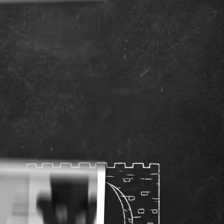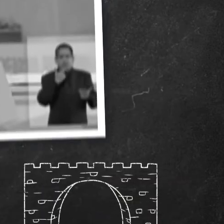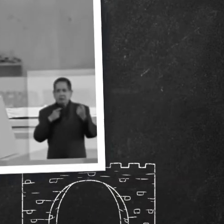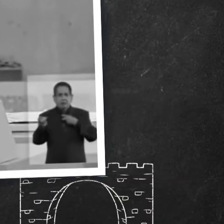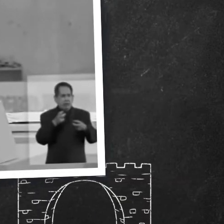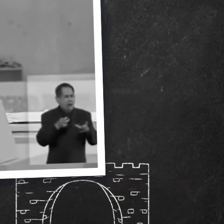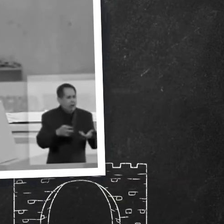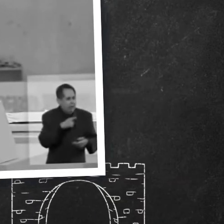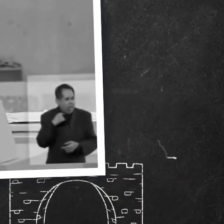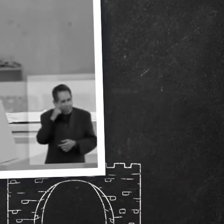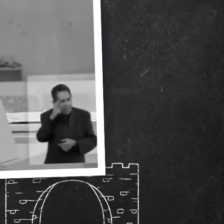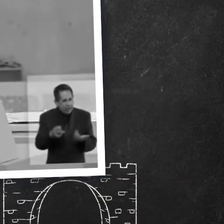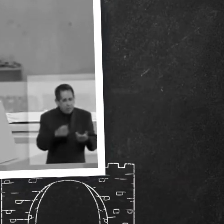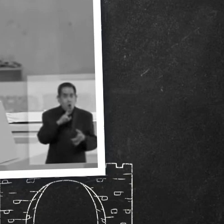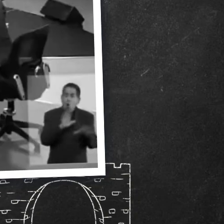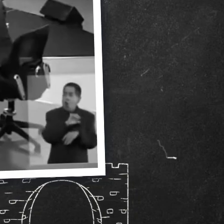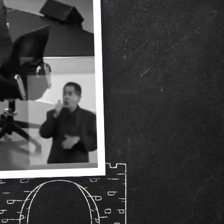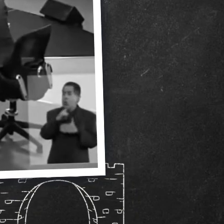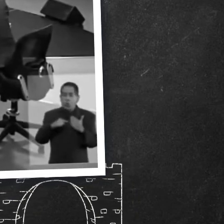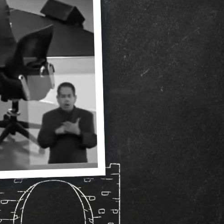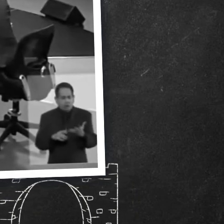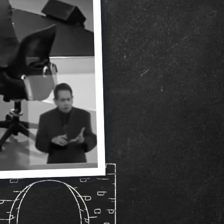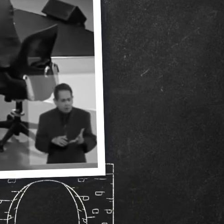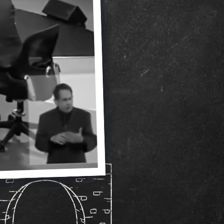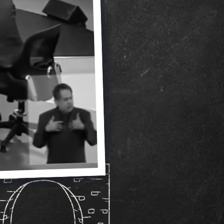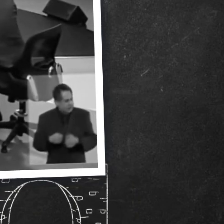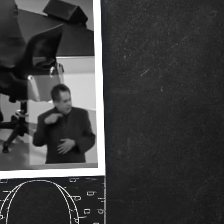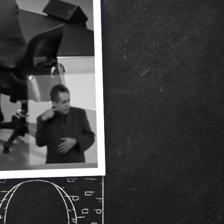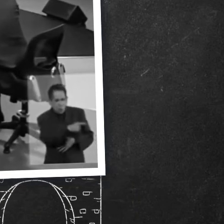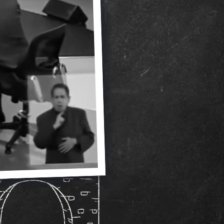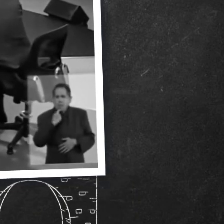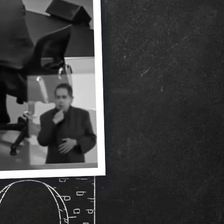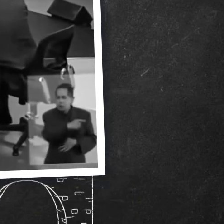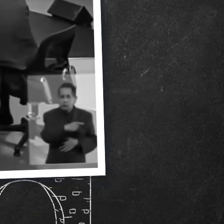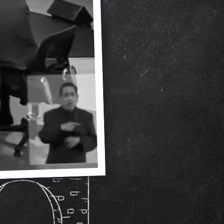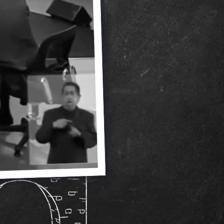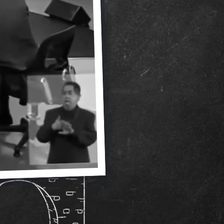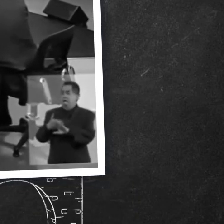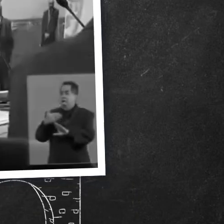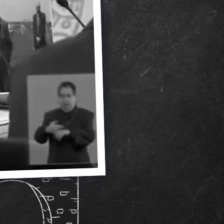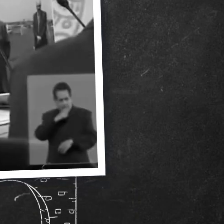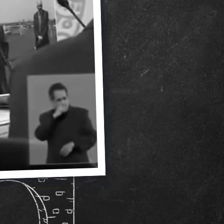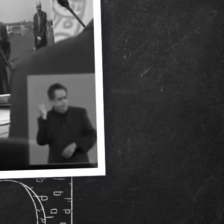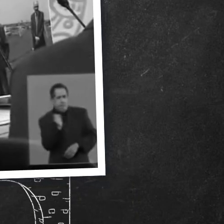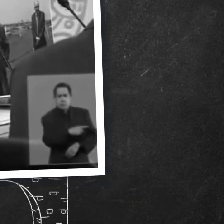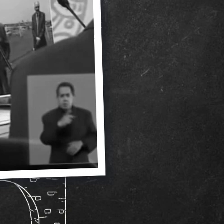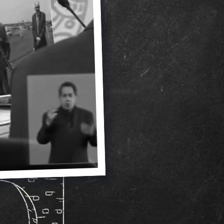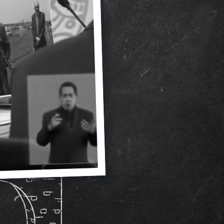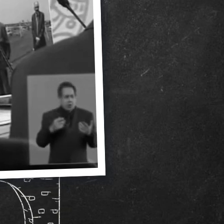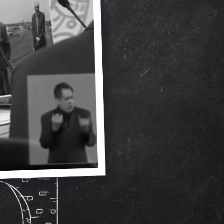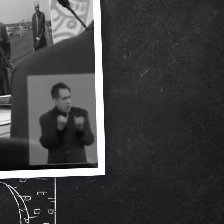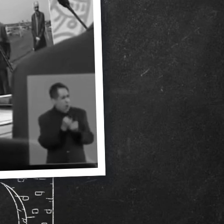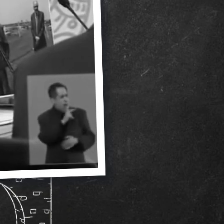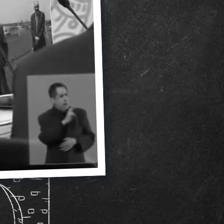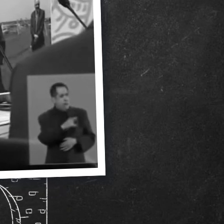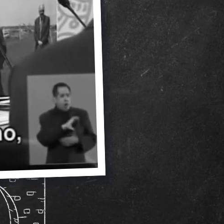O por ser quien hizo el proyecto vial y los estudios de impacto de los segundos pisos cuando Andrés era jefe de gobierno, ganando millones por asignación directa,